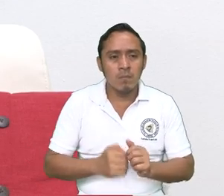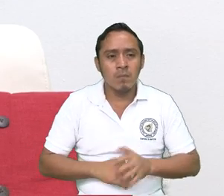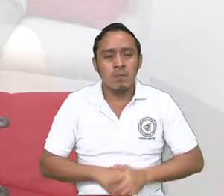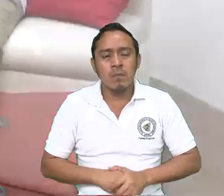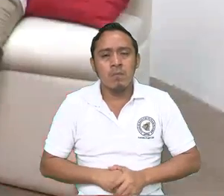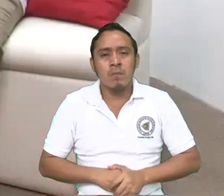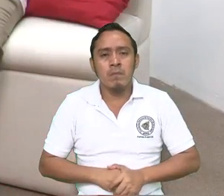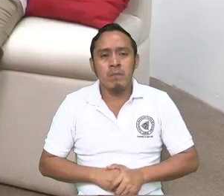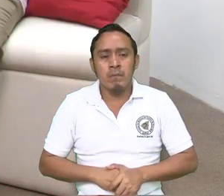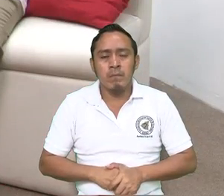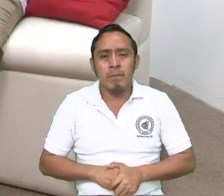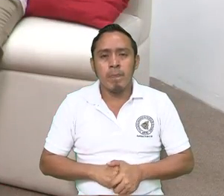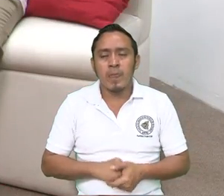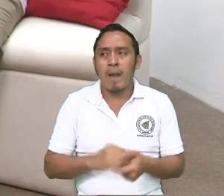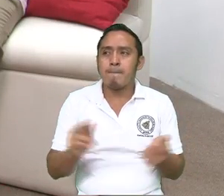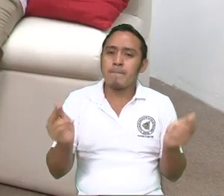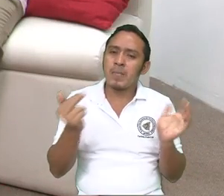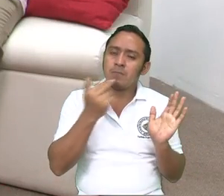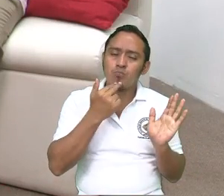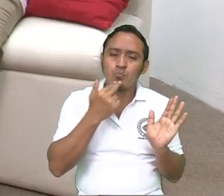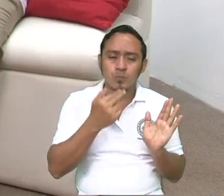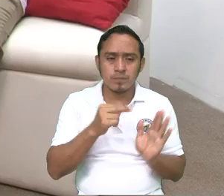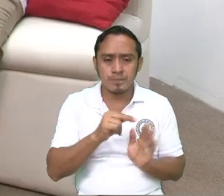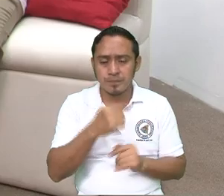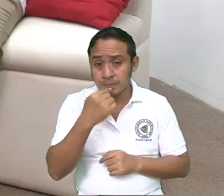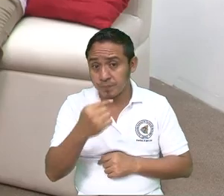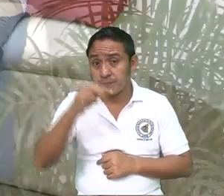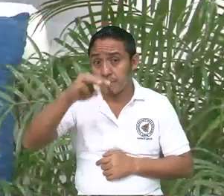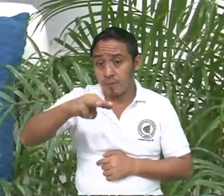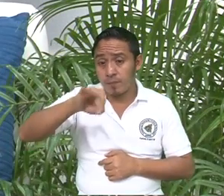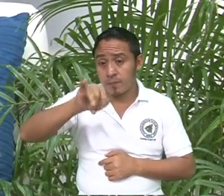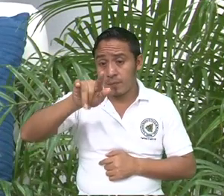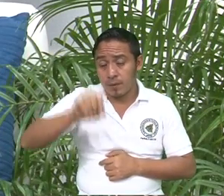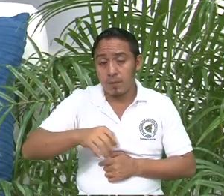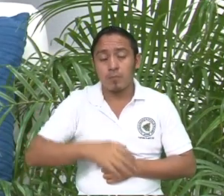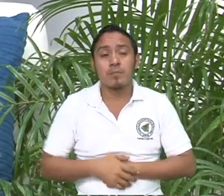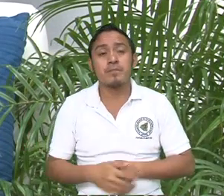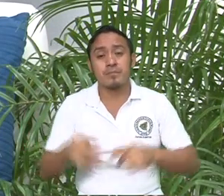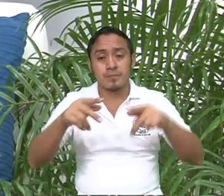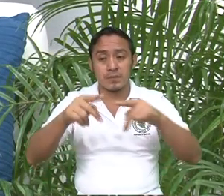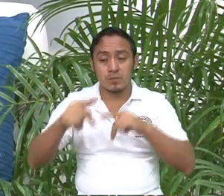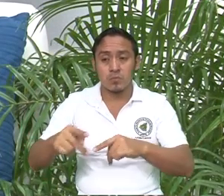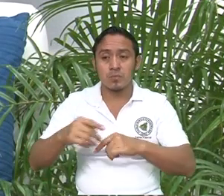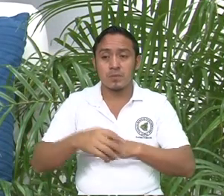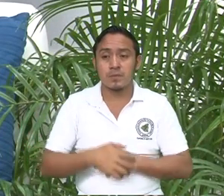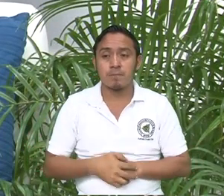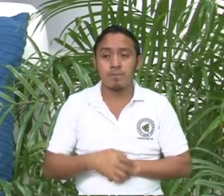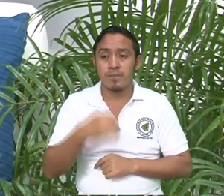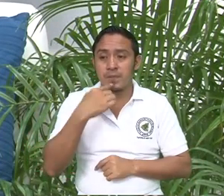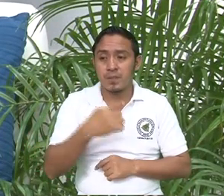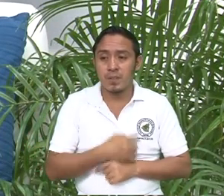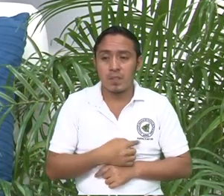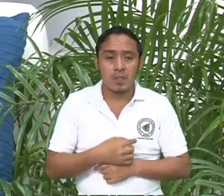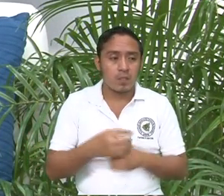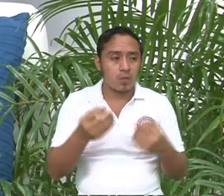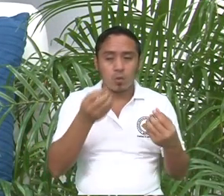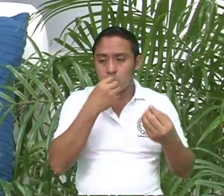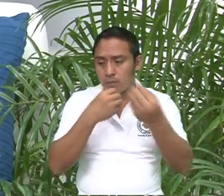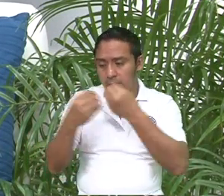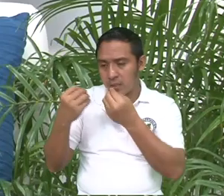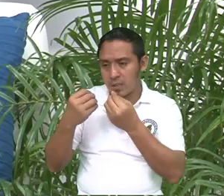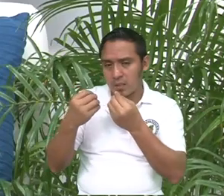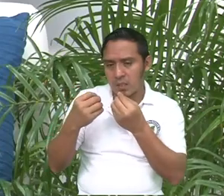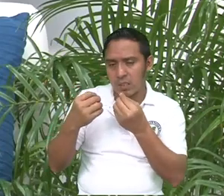hay algo que no sea un mito que dentro de los signos a veces hay personas que se les da por comer cosas que no es